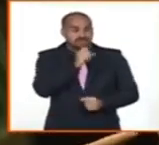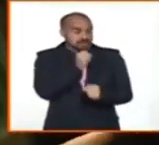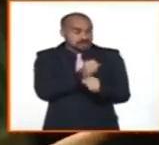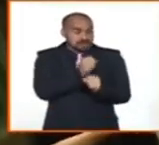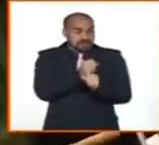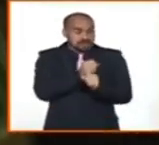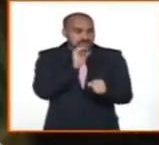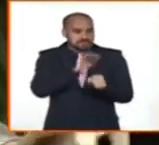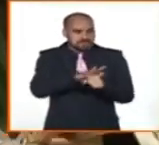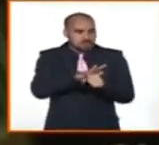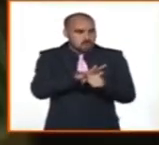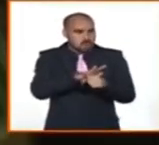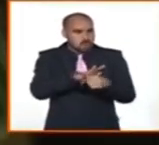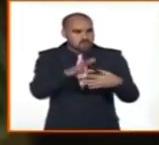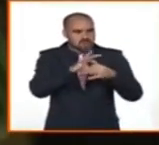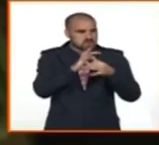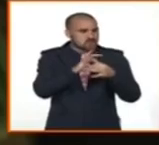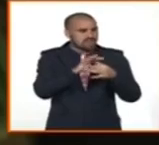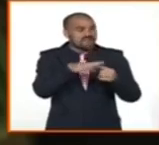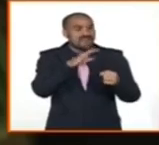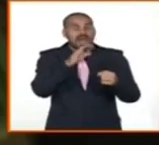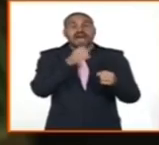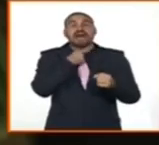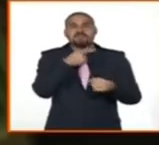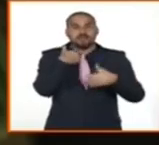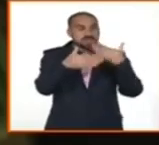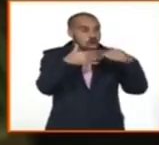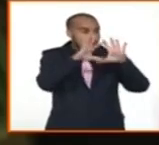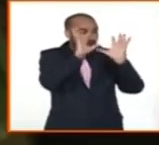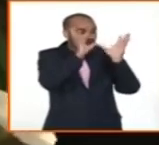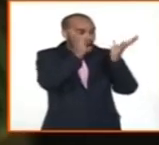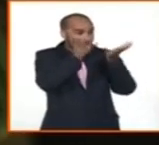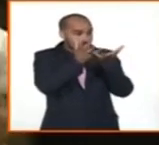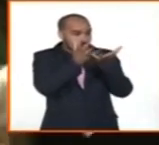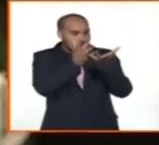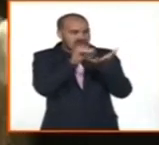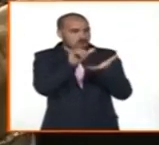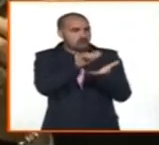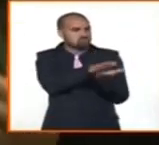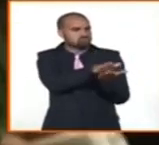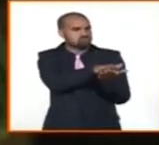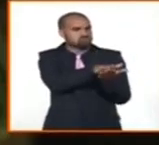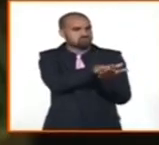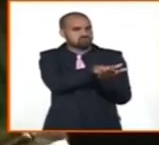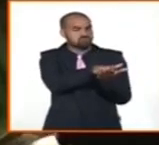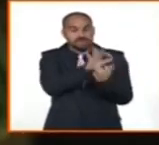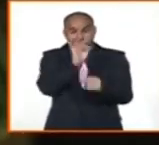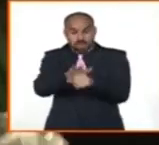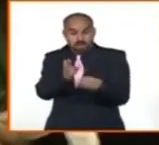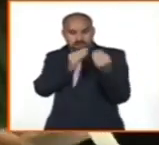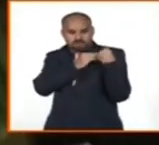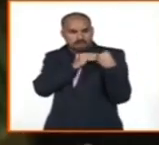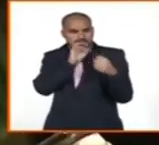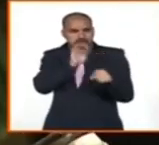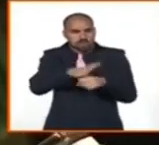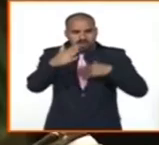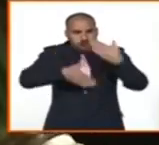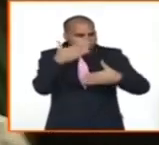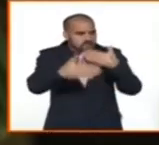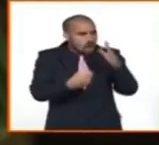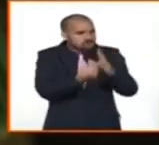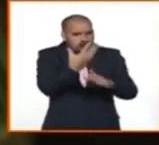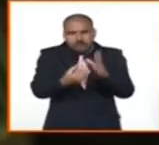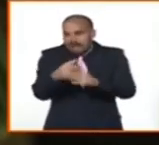la presa y cayeron todos los retos delante de usted y usted tenía que enfrentarse a todos estos